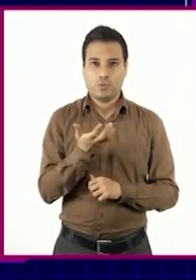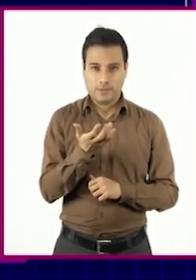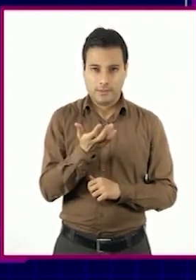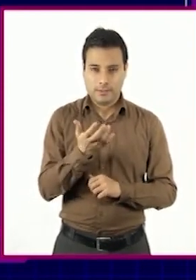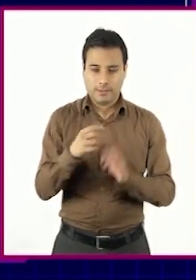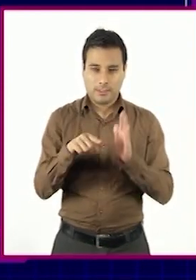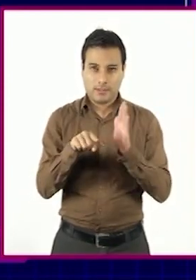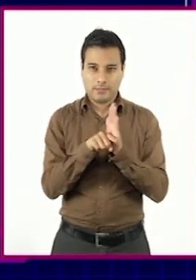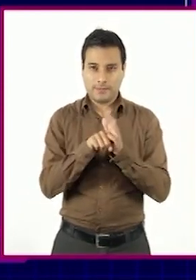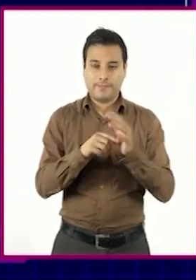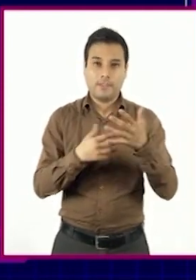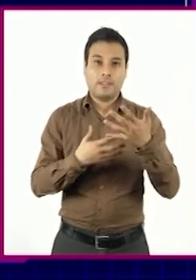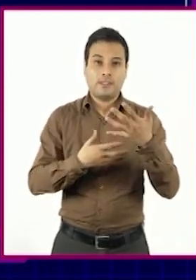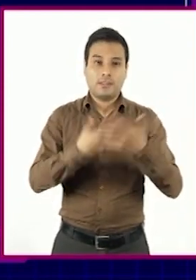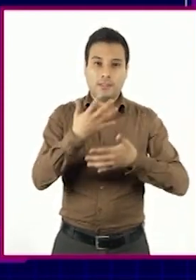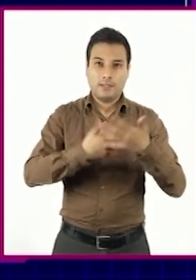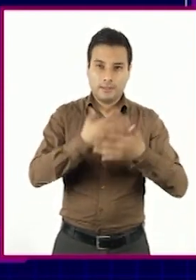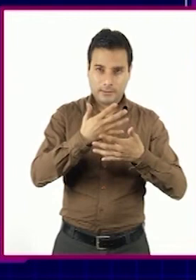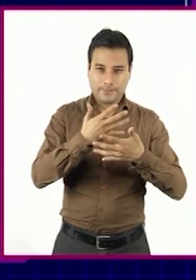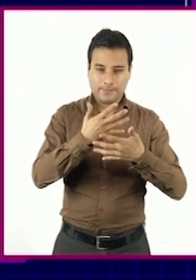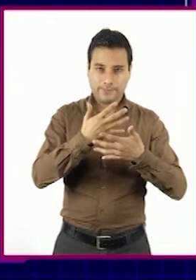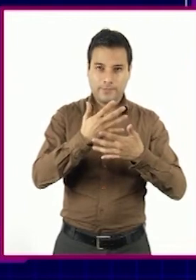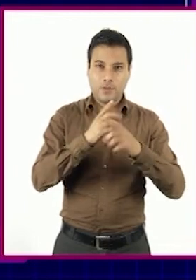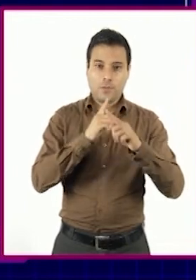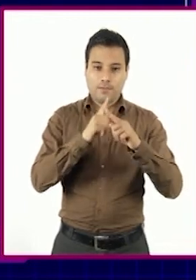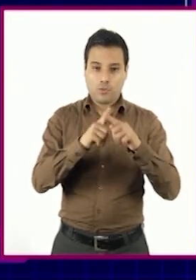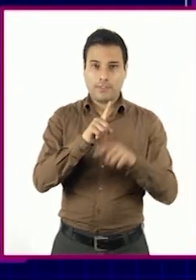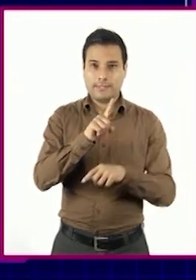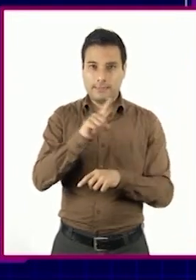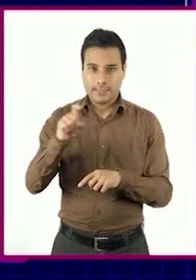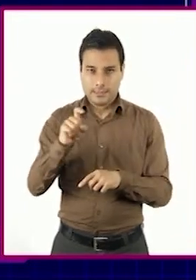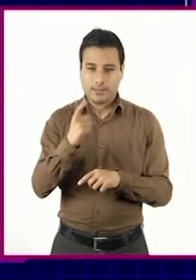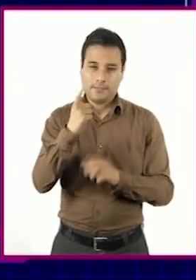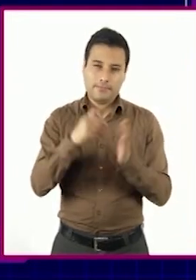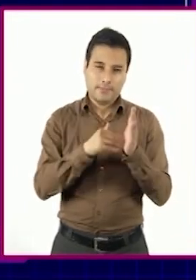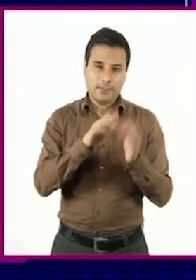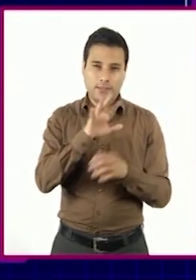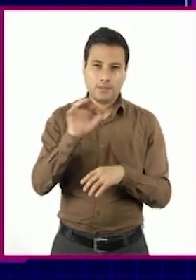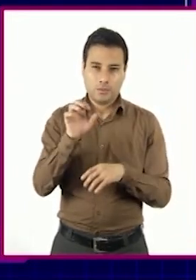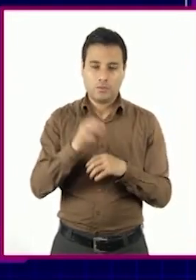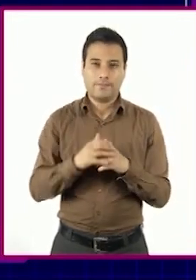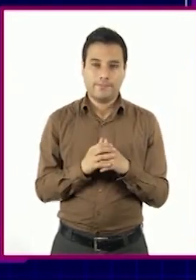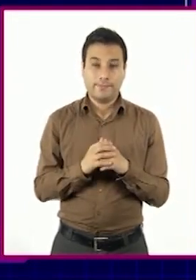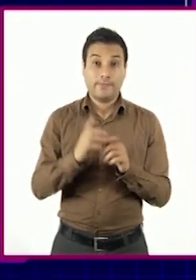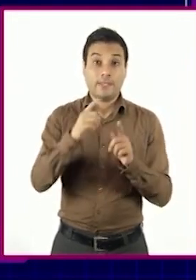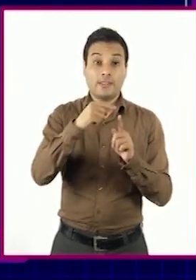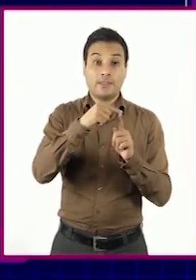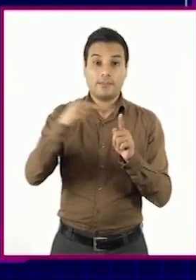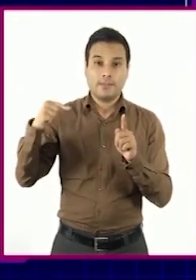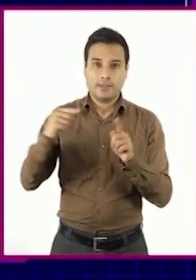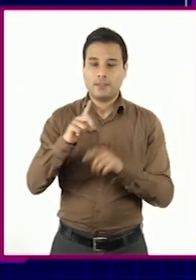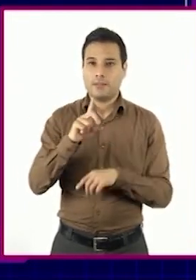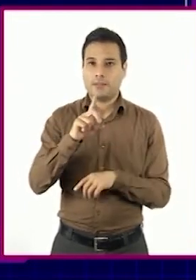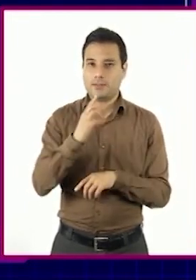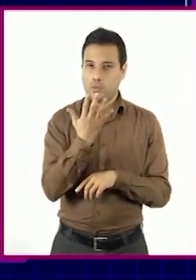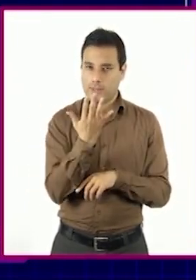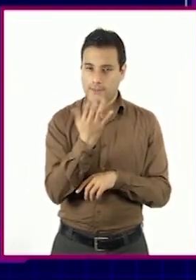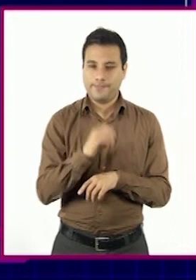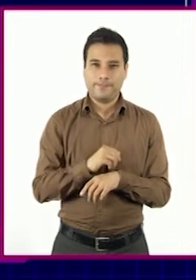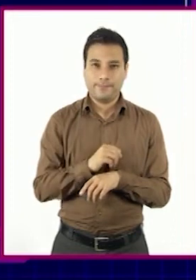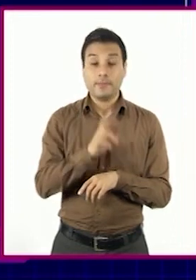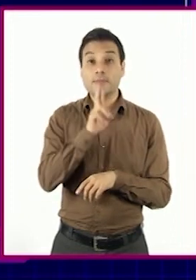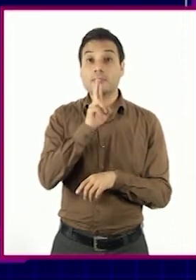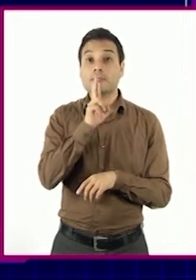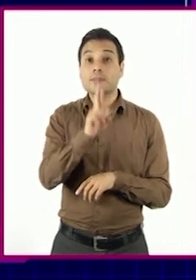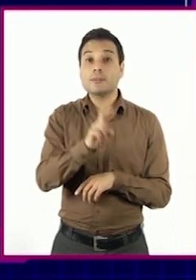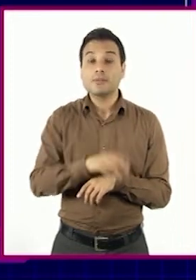negativas es 15 por 100. Se obtiene 1.500. Se divide entre 50 y